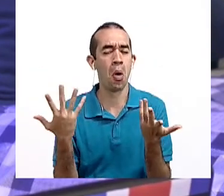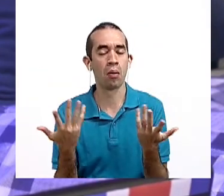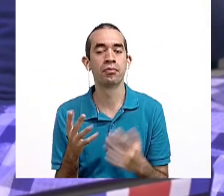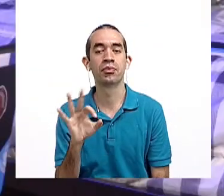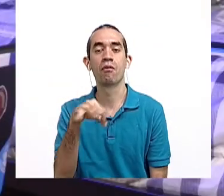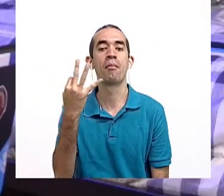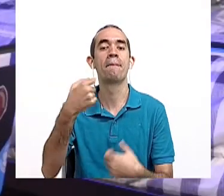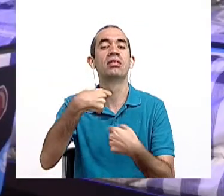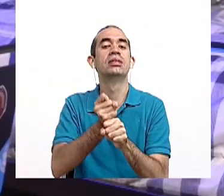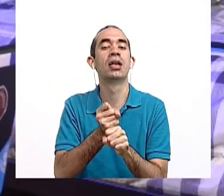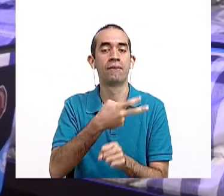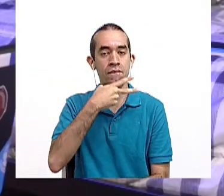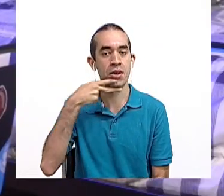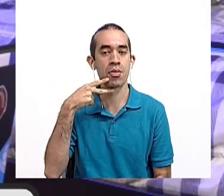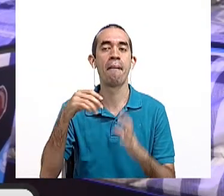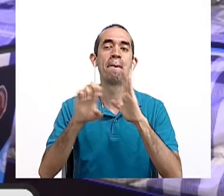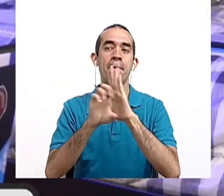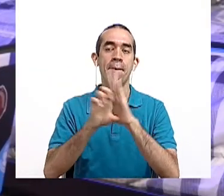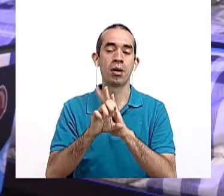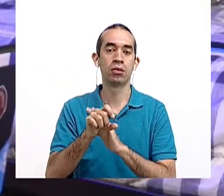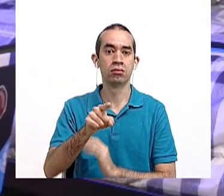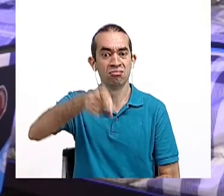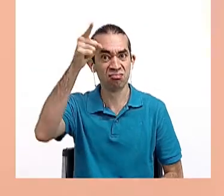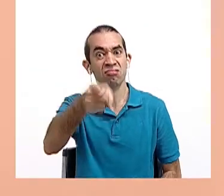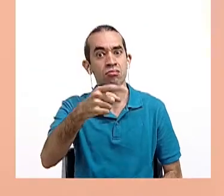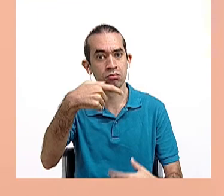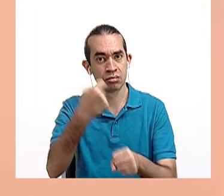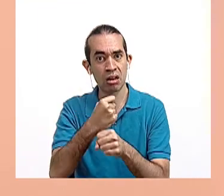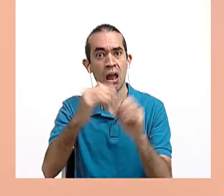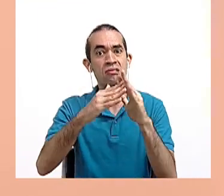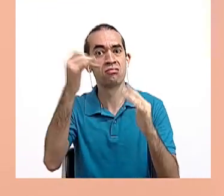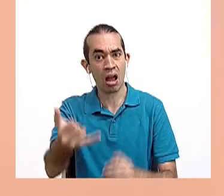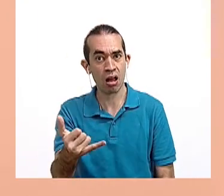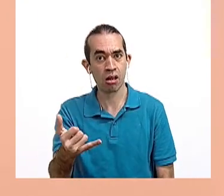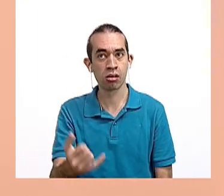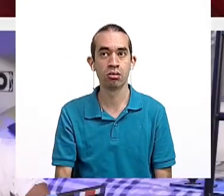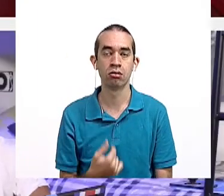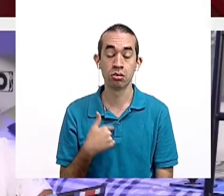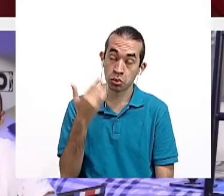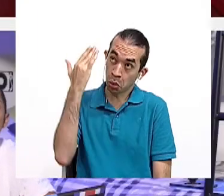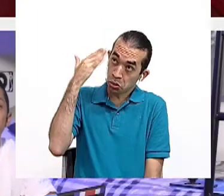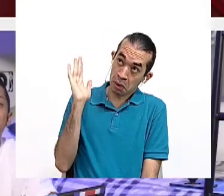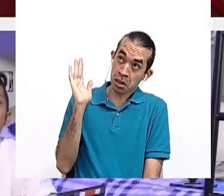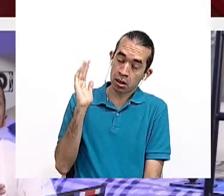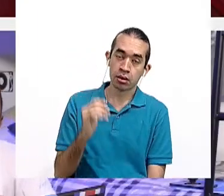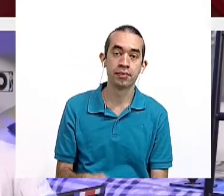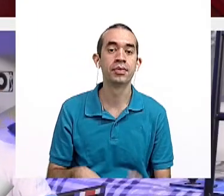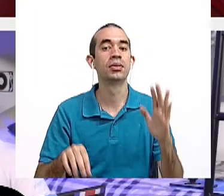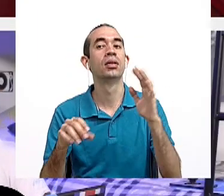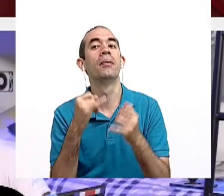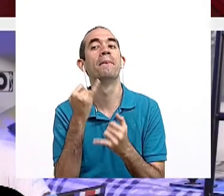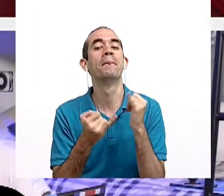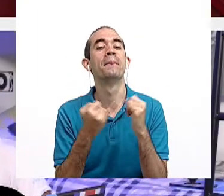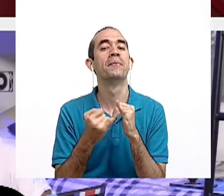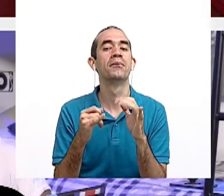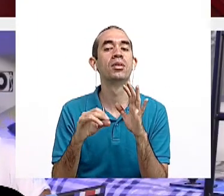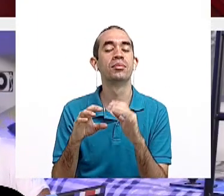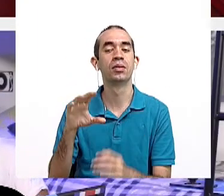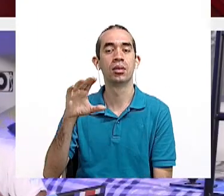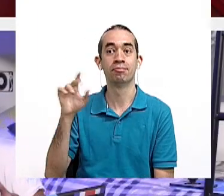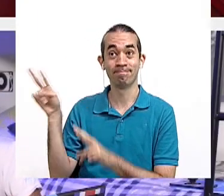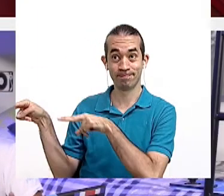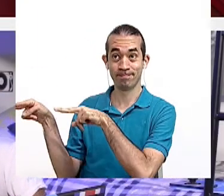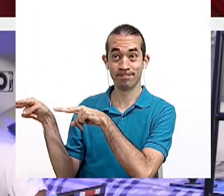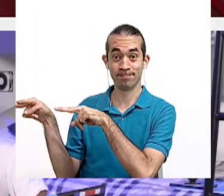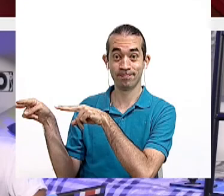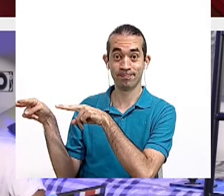verbo hacer. Por ejemplo, haz la tarea ya. No lo sabía. Por último, Cayo con Y